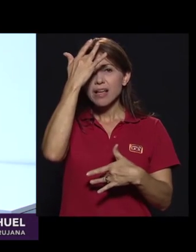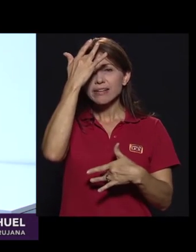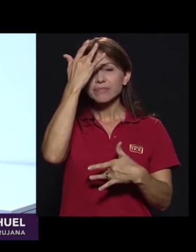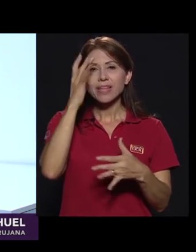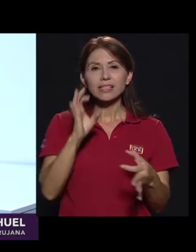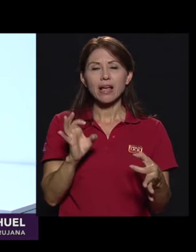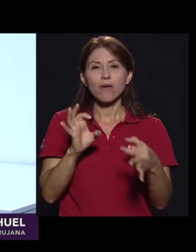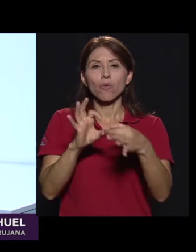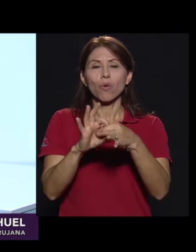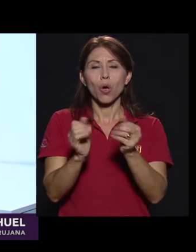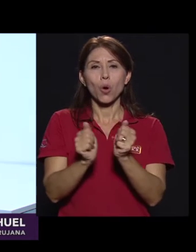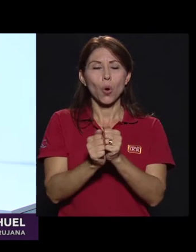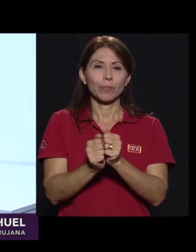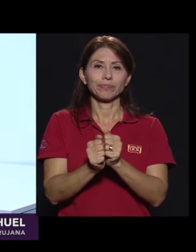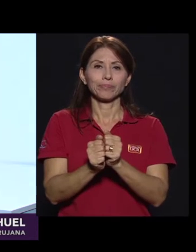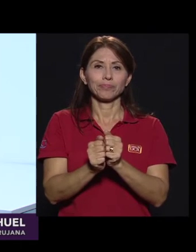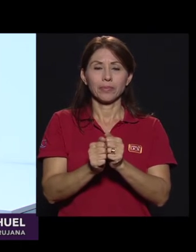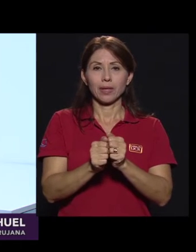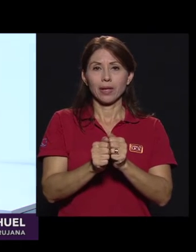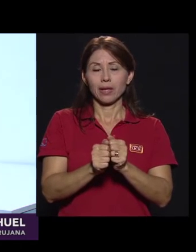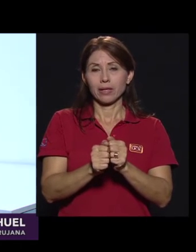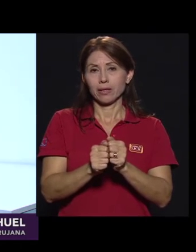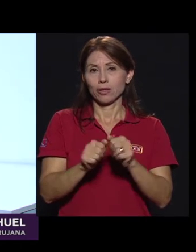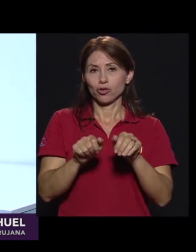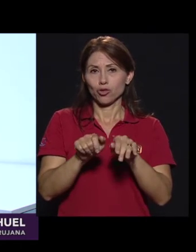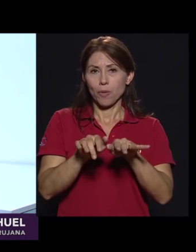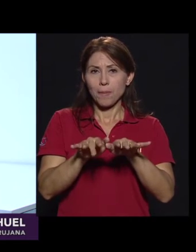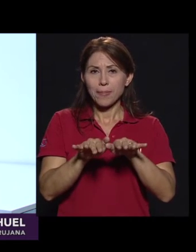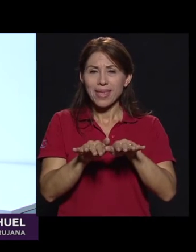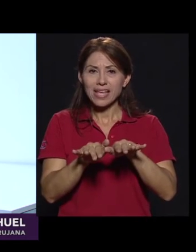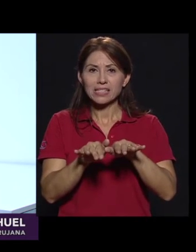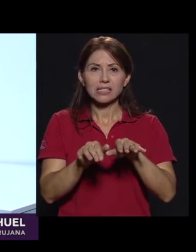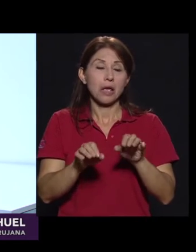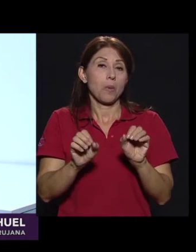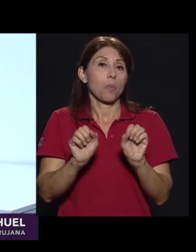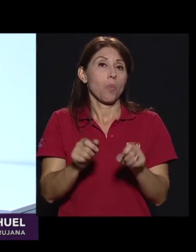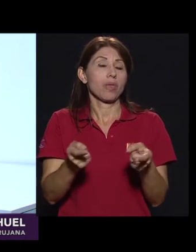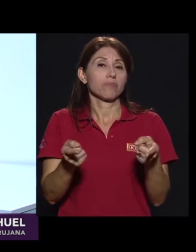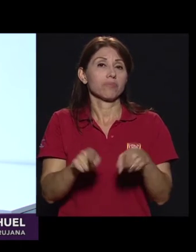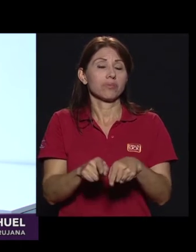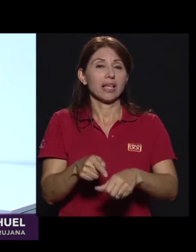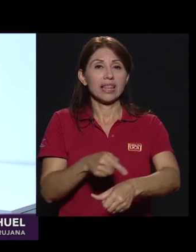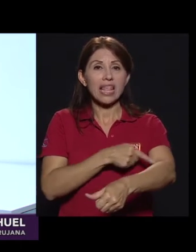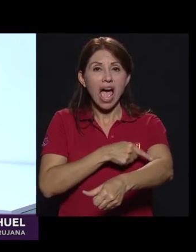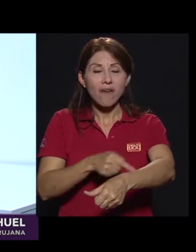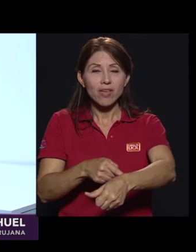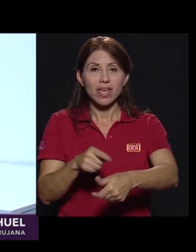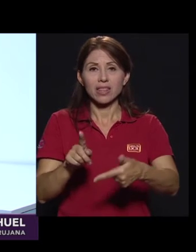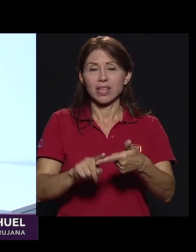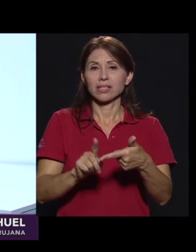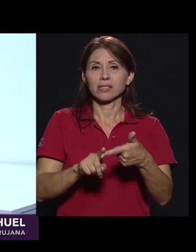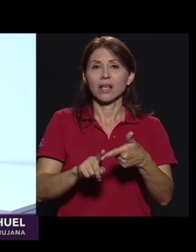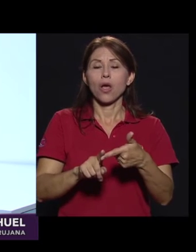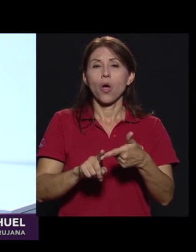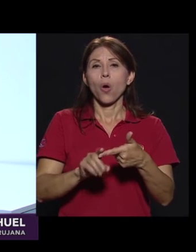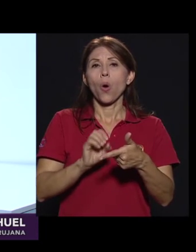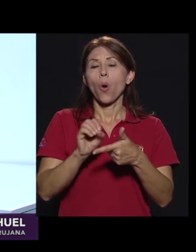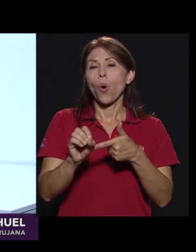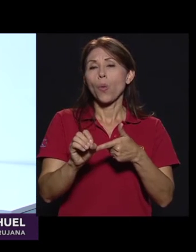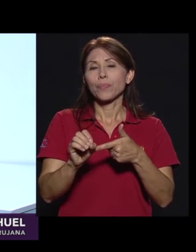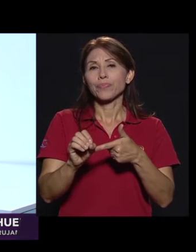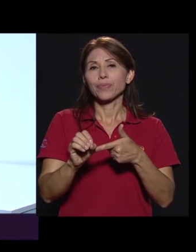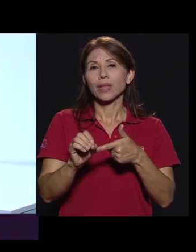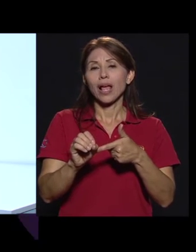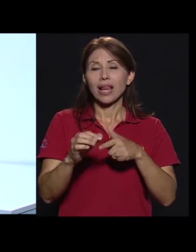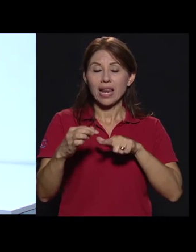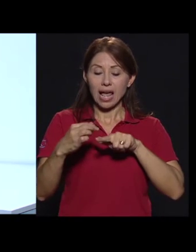ligadas a lo que es la salud de nuestros pies. Llámese diabetes, llámese onicomicosis, que